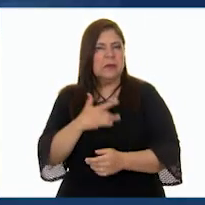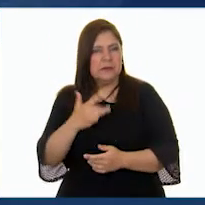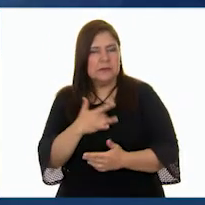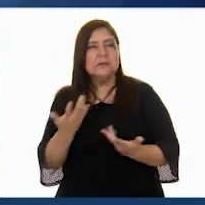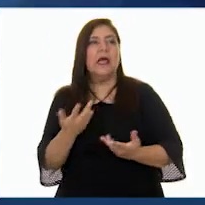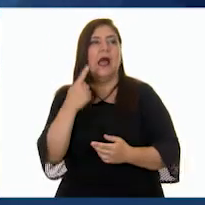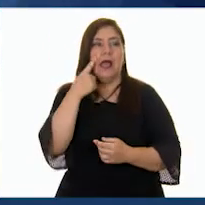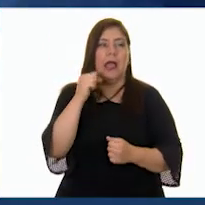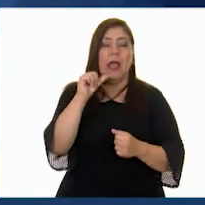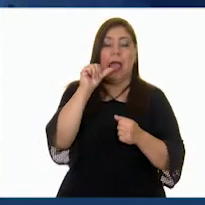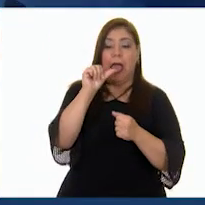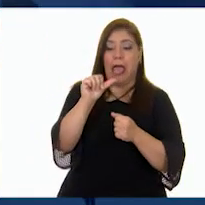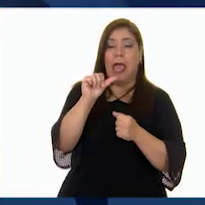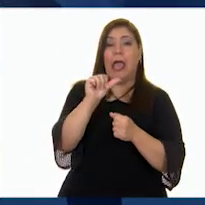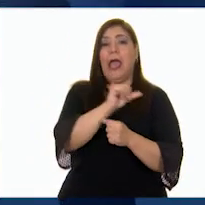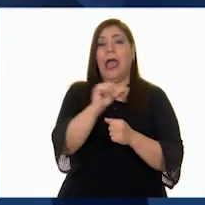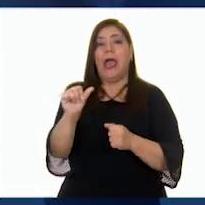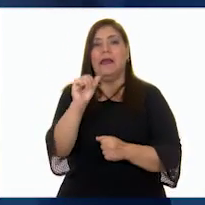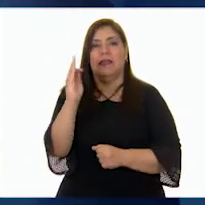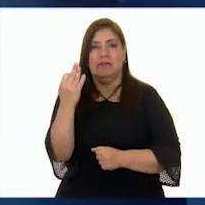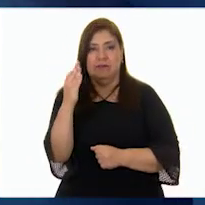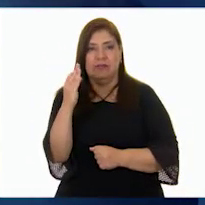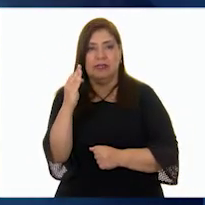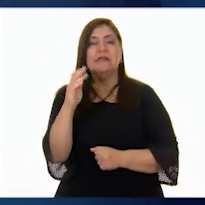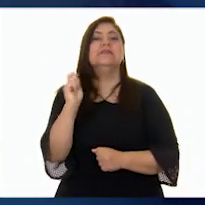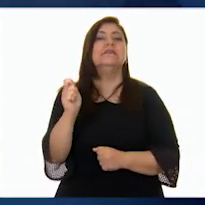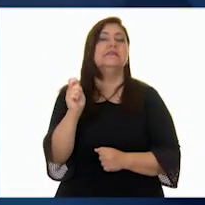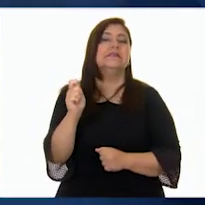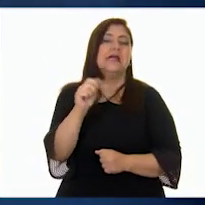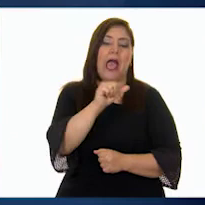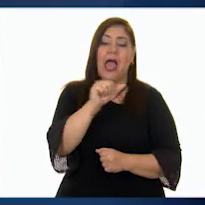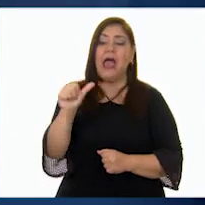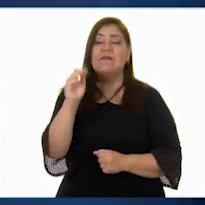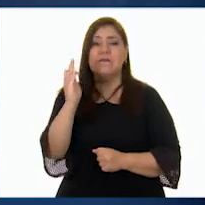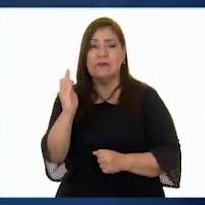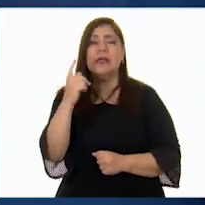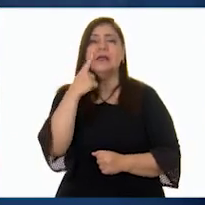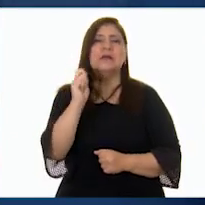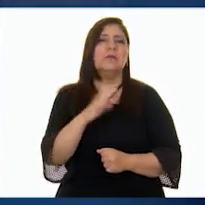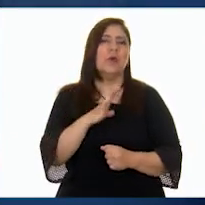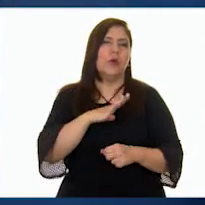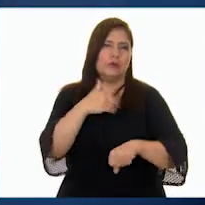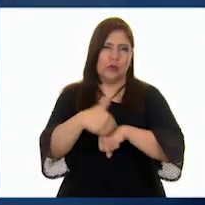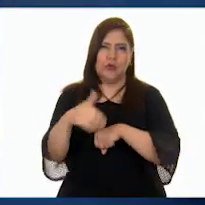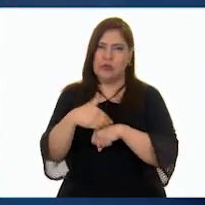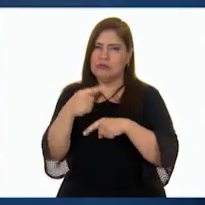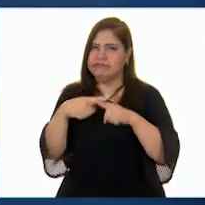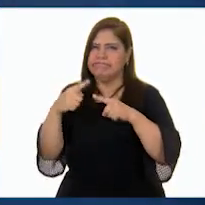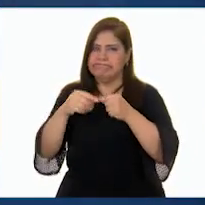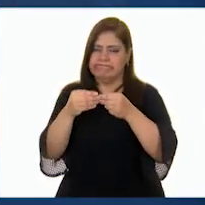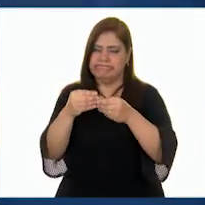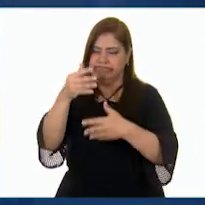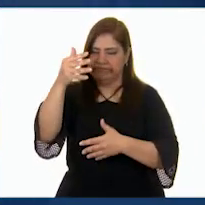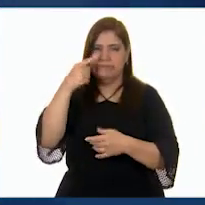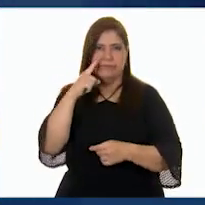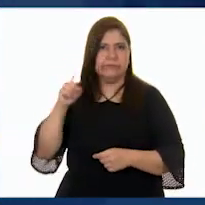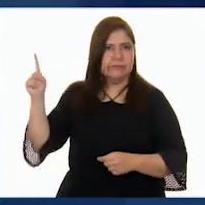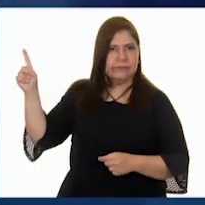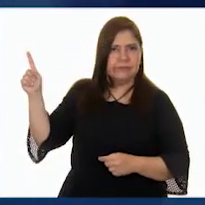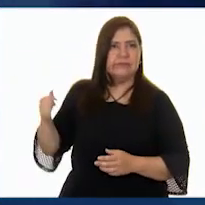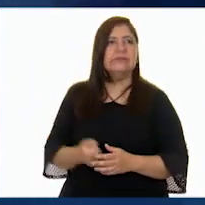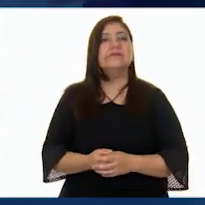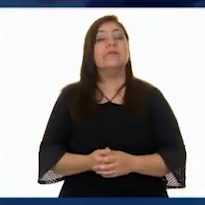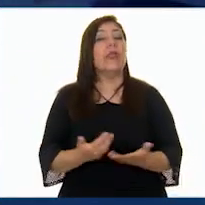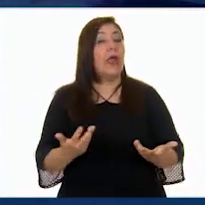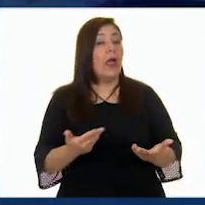incisos A al F, las diferentes, los diferentes números que nos dan. Ahora,